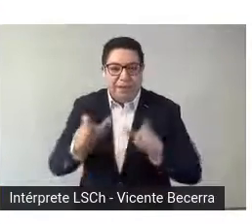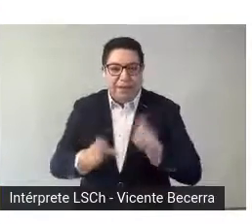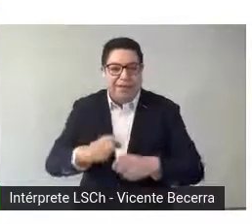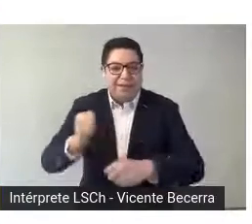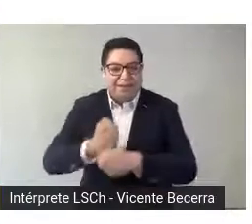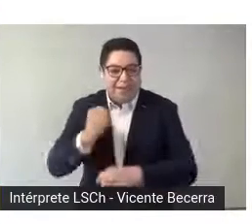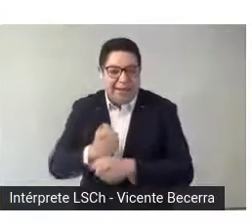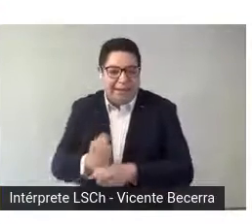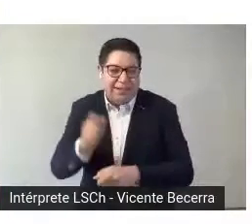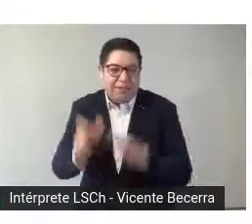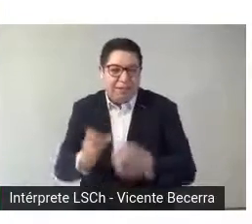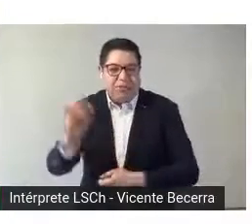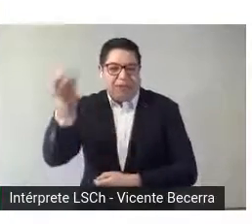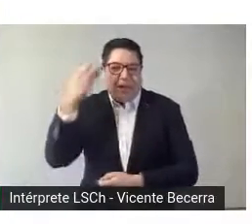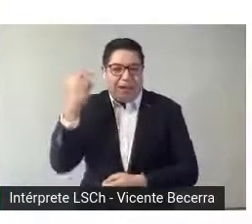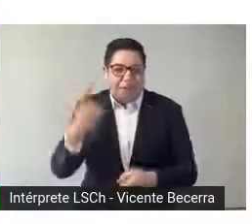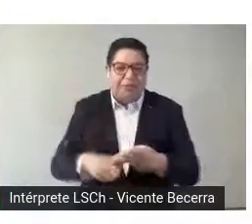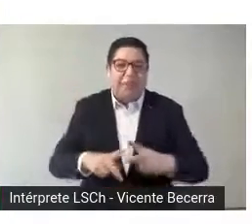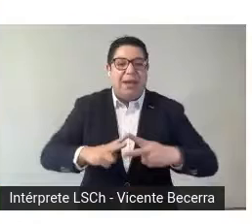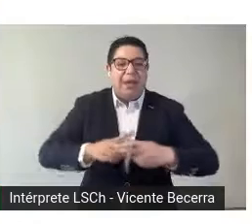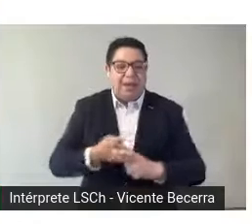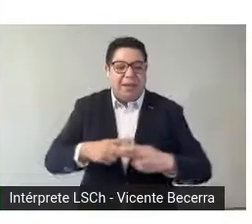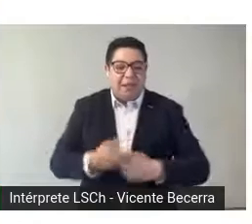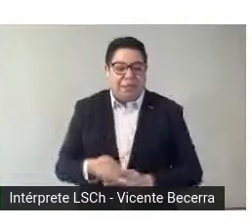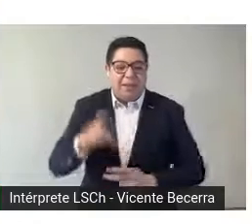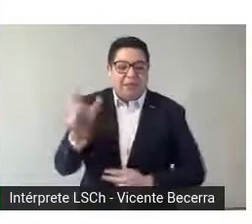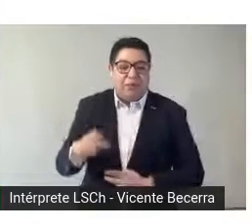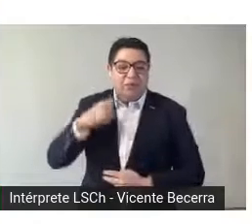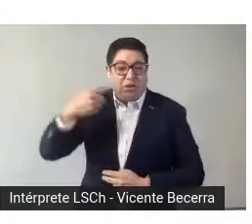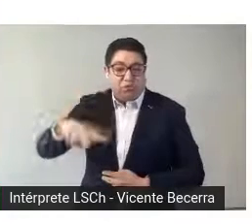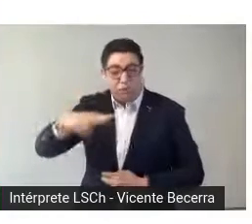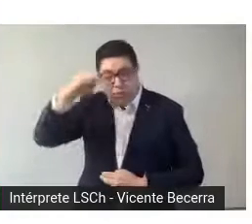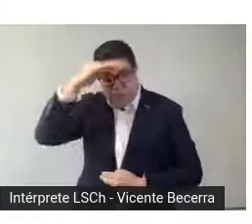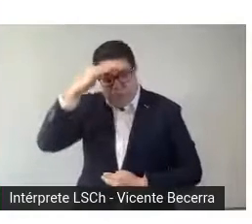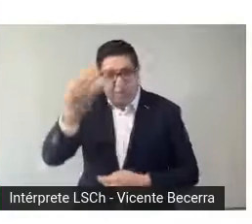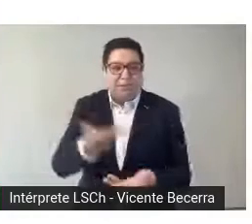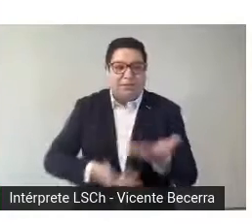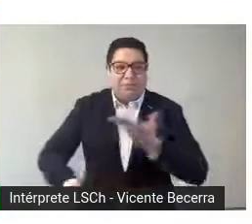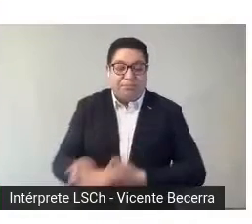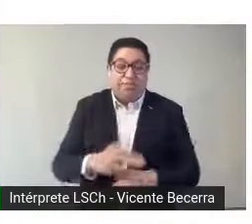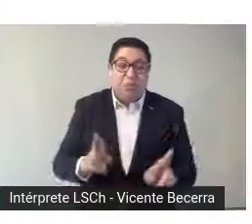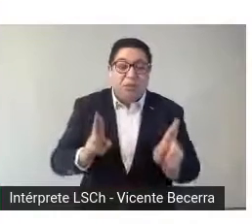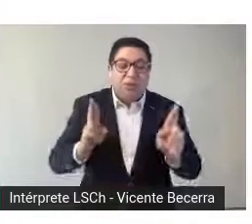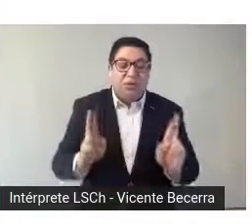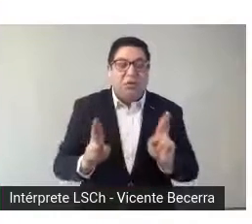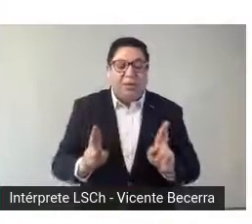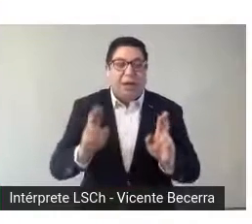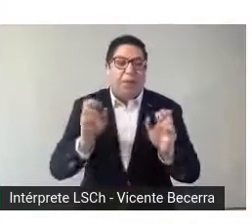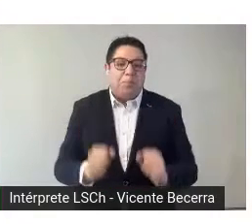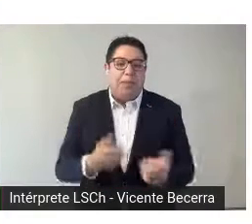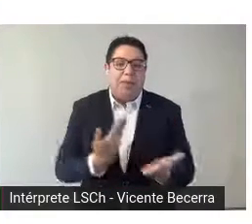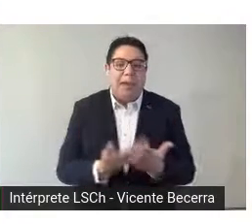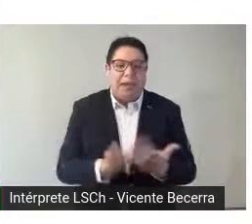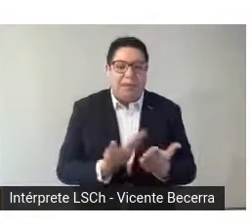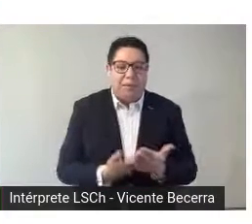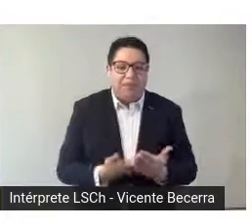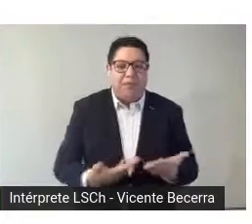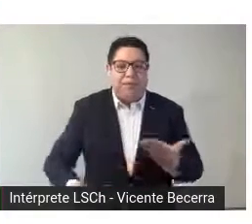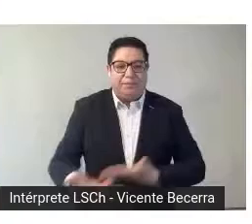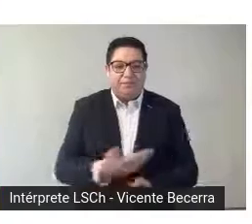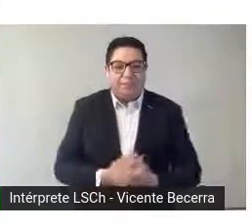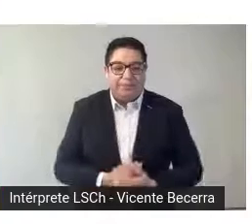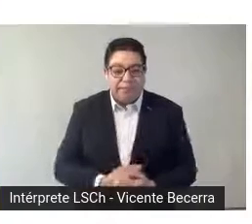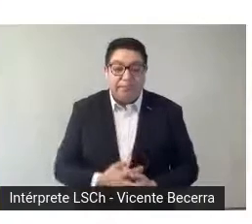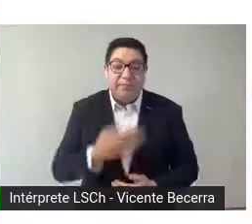de aprendizaje, de herramientas, de experiencias que vamos a poder compartir y esperamos que sea muy provechoso para todos ustedes.